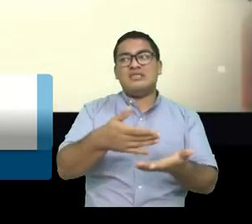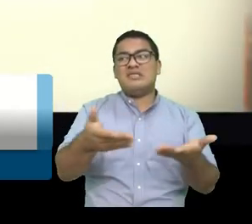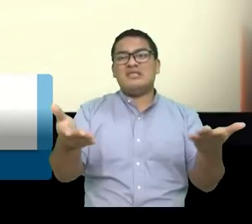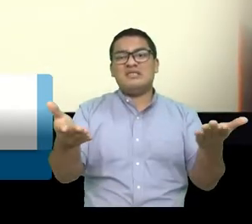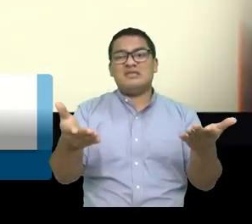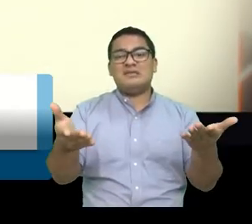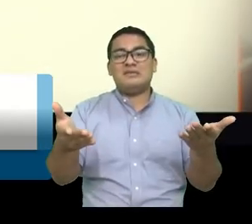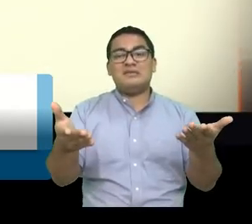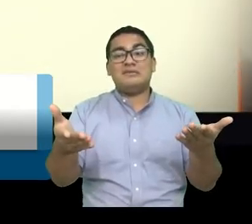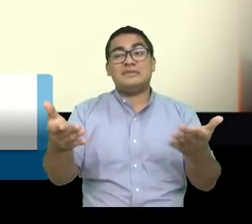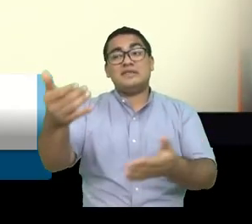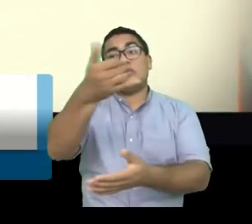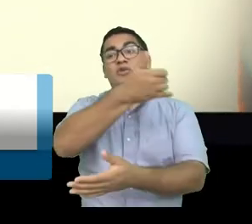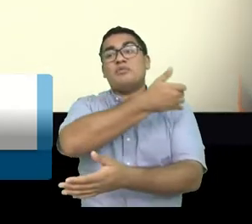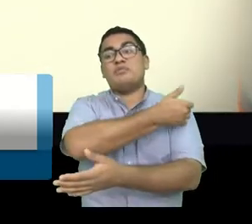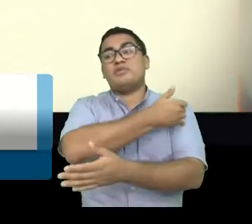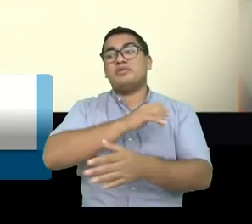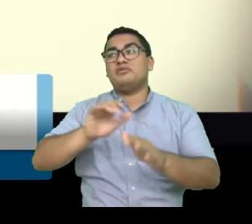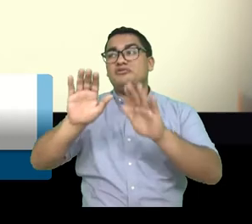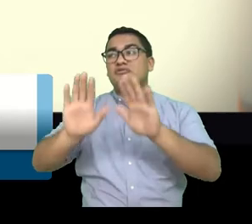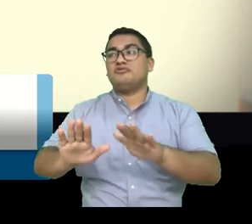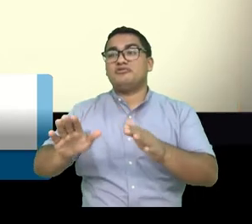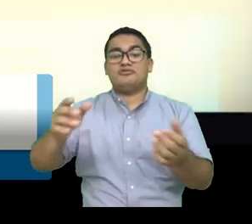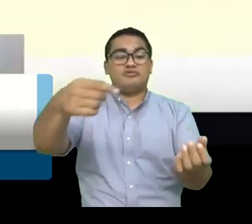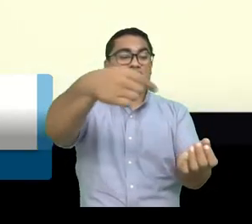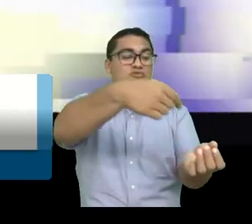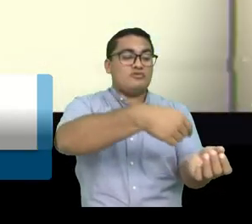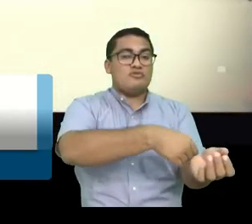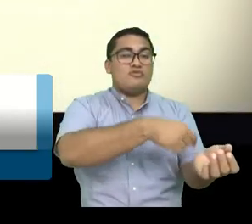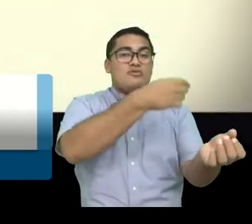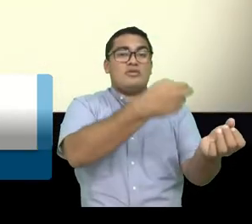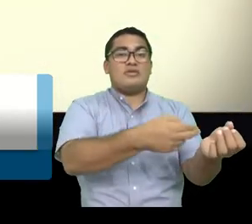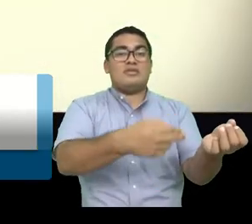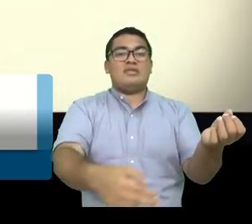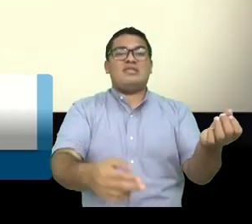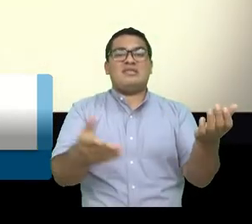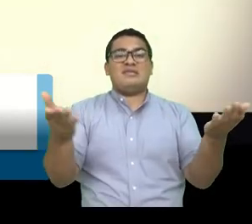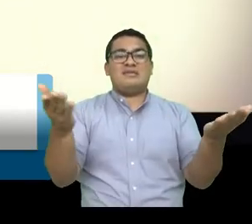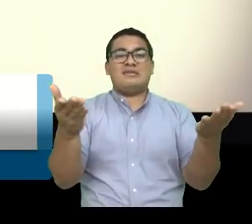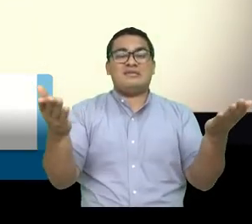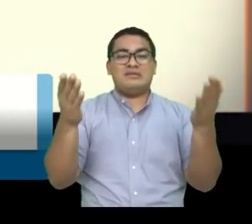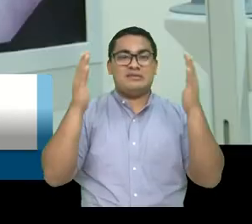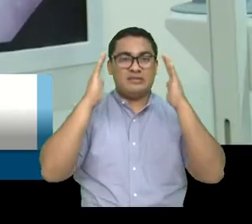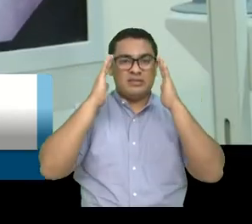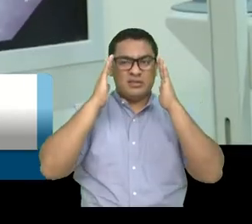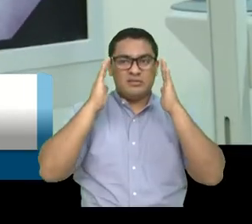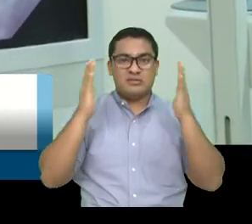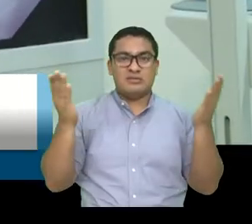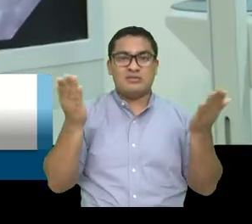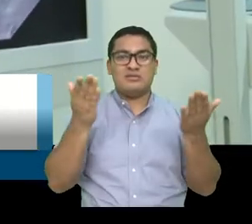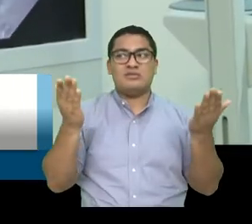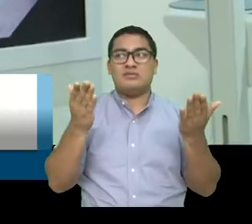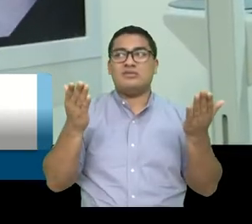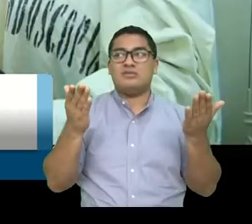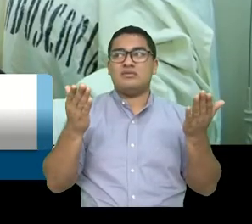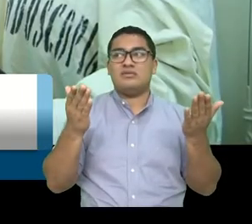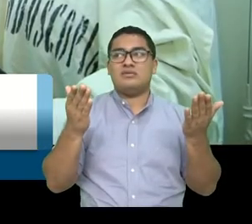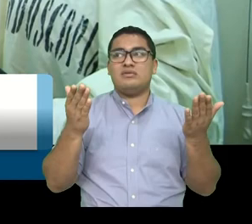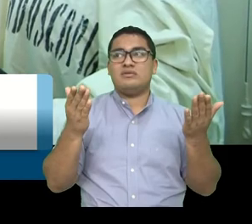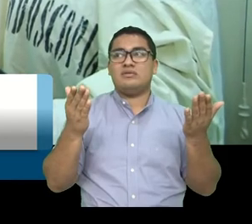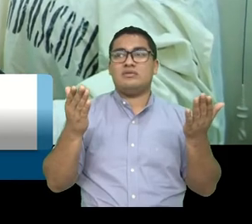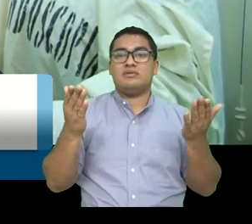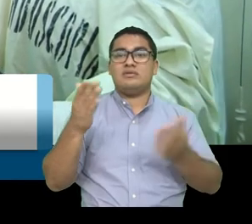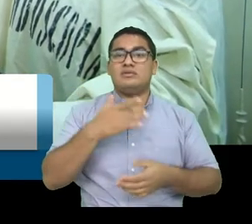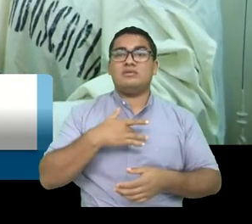veces hospitalizarlo para transfundirlo porque fue por una gastritis aguda, erosiva, sangrante, ¿verdad? Que prácticamente lo llevó